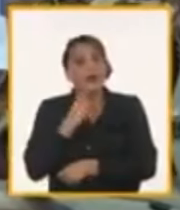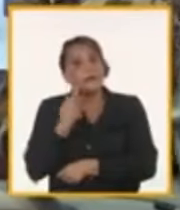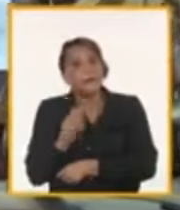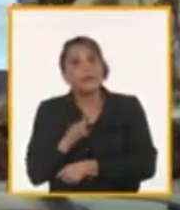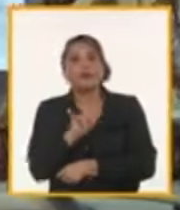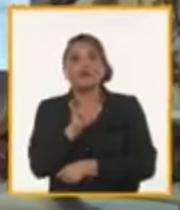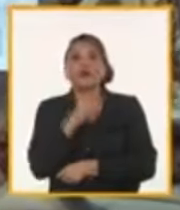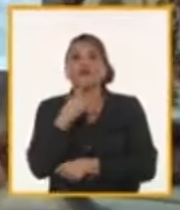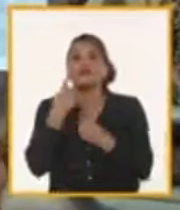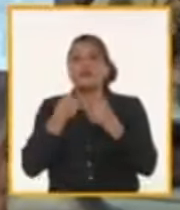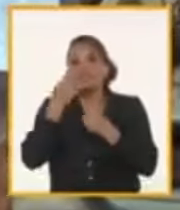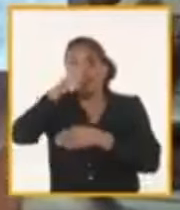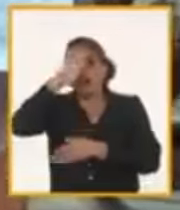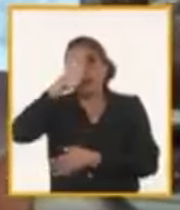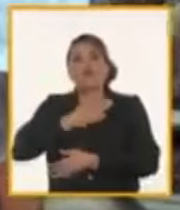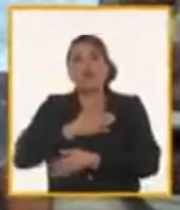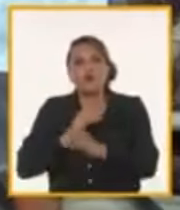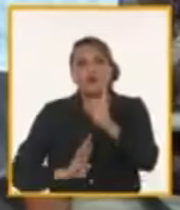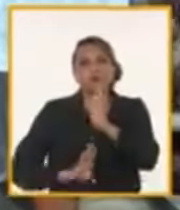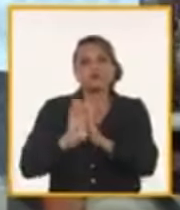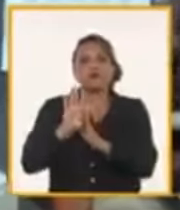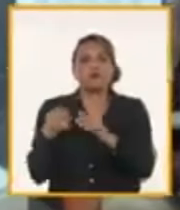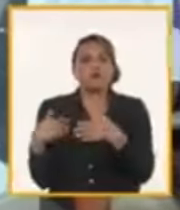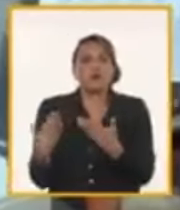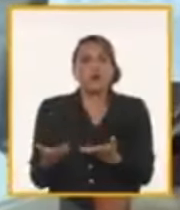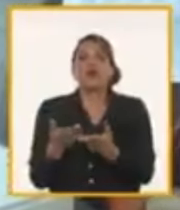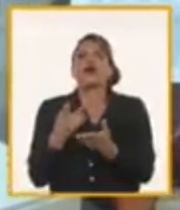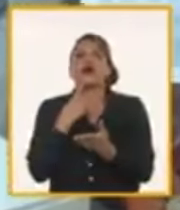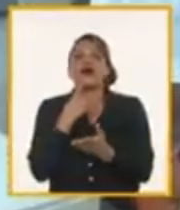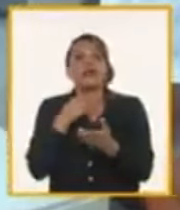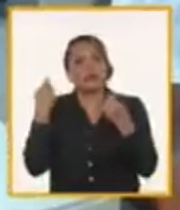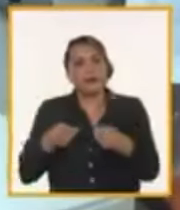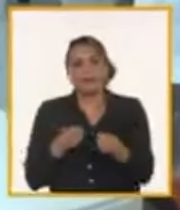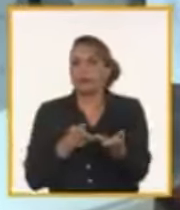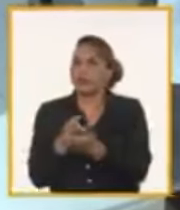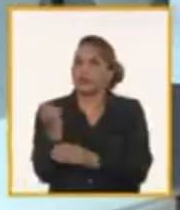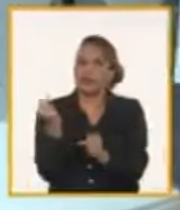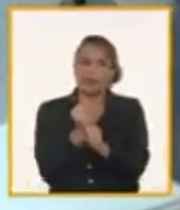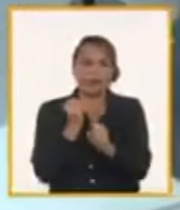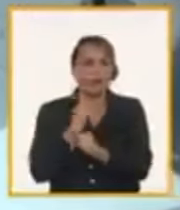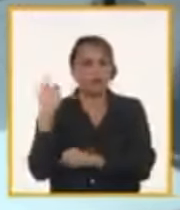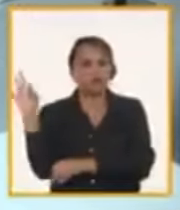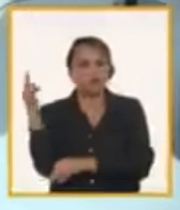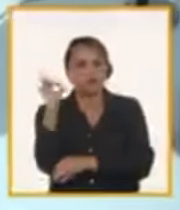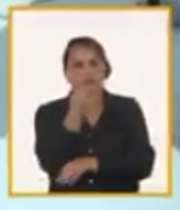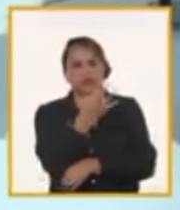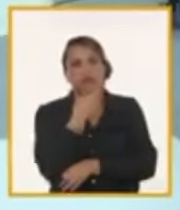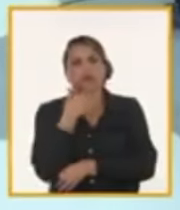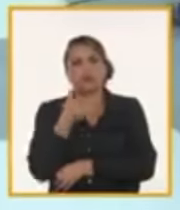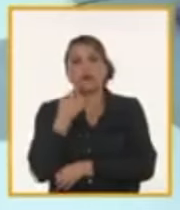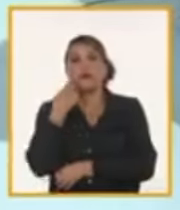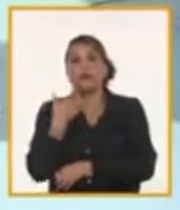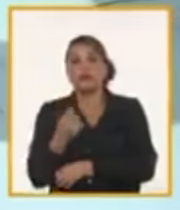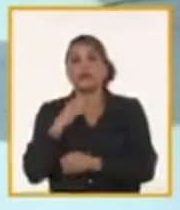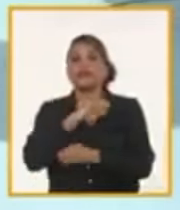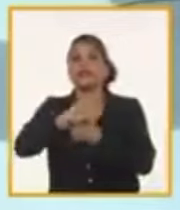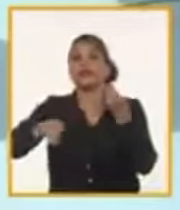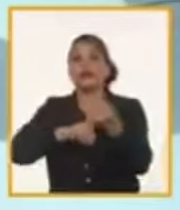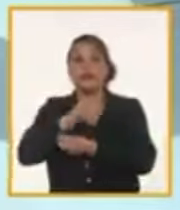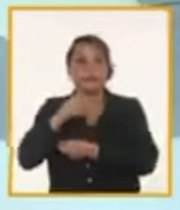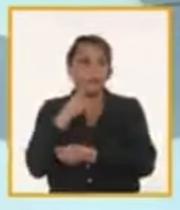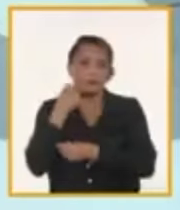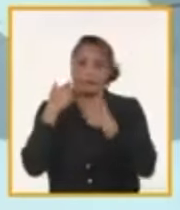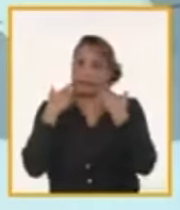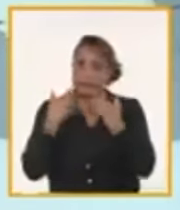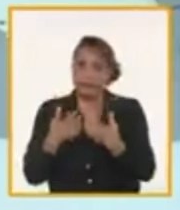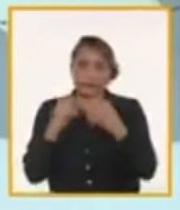necesita el país para su desarrollo eh fruto de seguir trabajando de seguir perfeccionando transformes importantes pero es una de las transformaciones